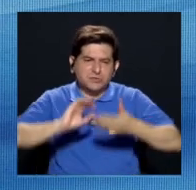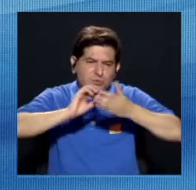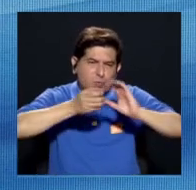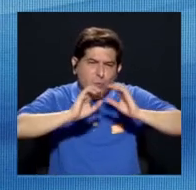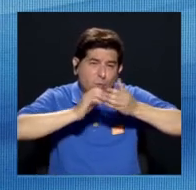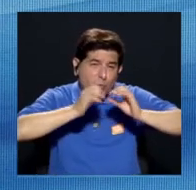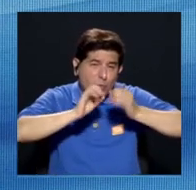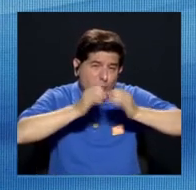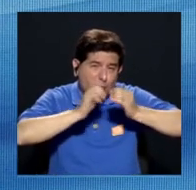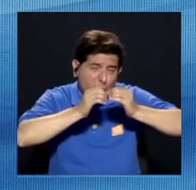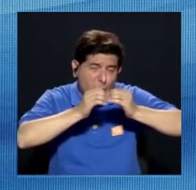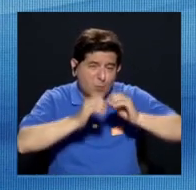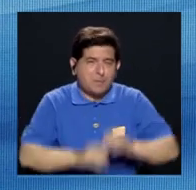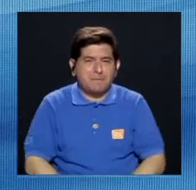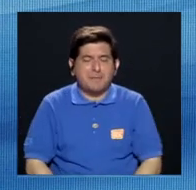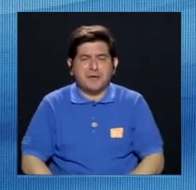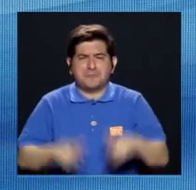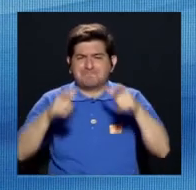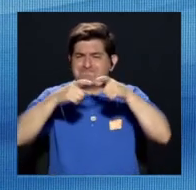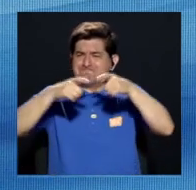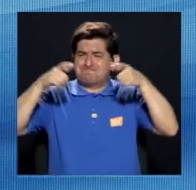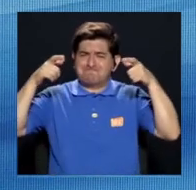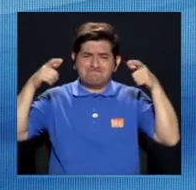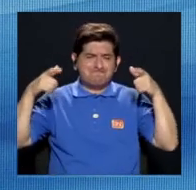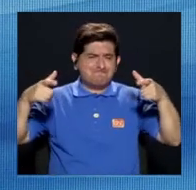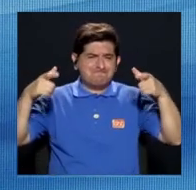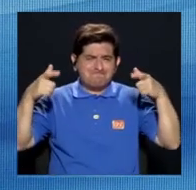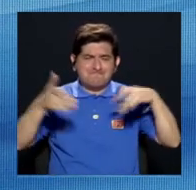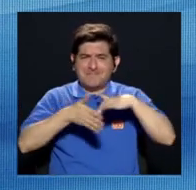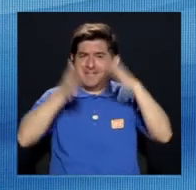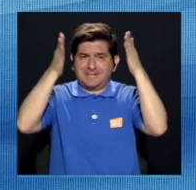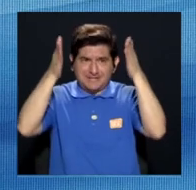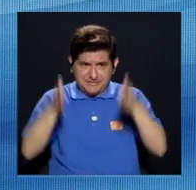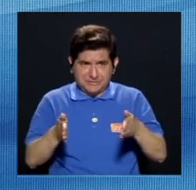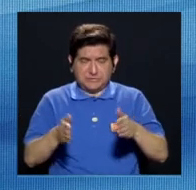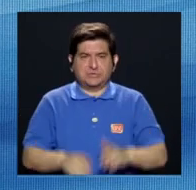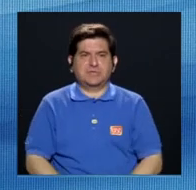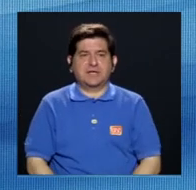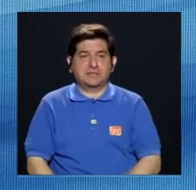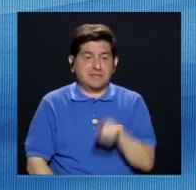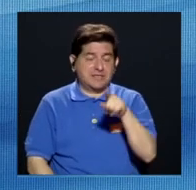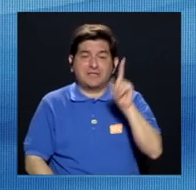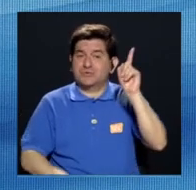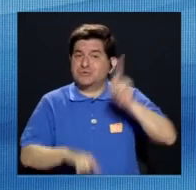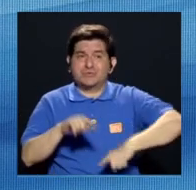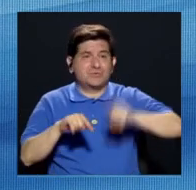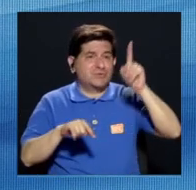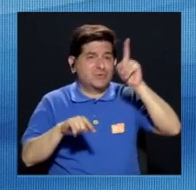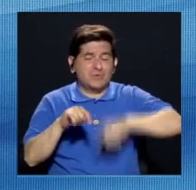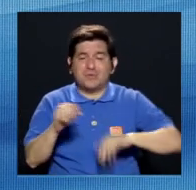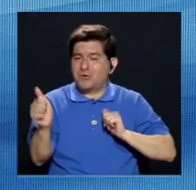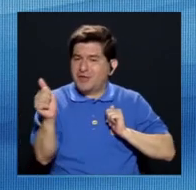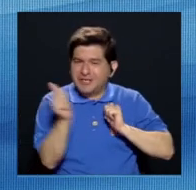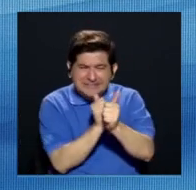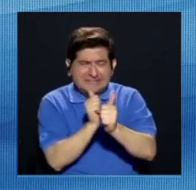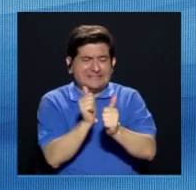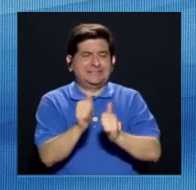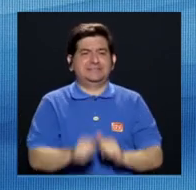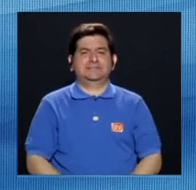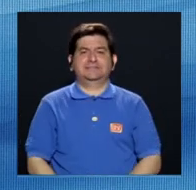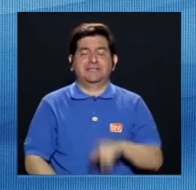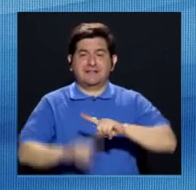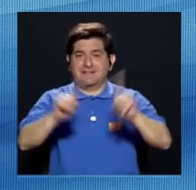cantidad muy grande de estudiantes que no logran pasar